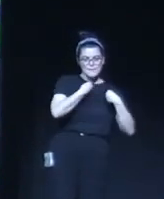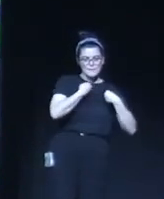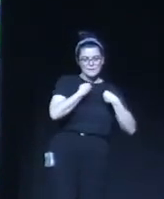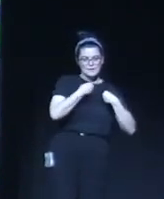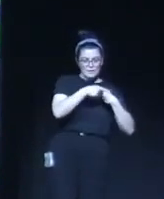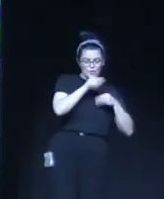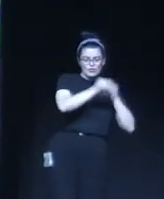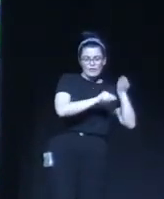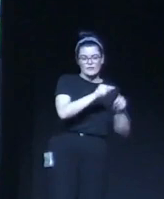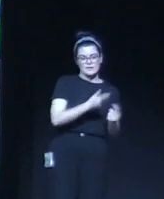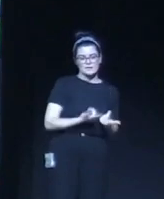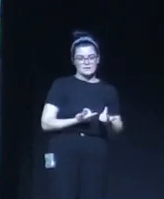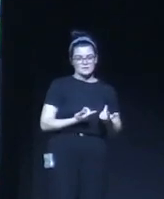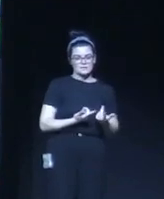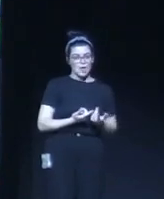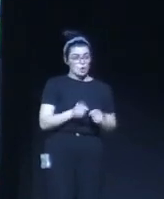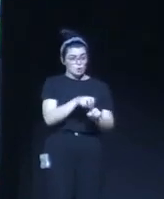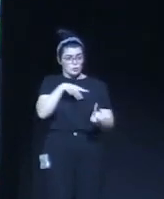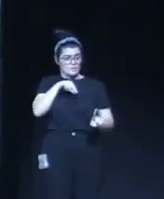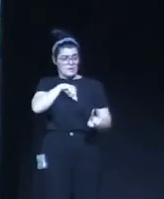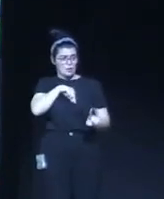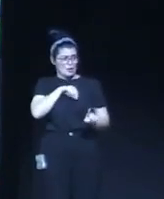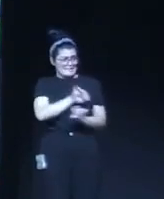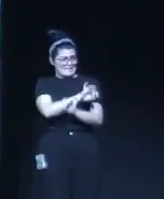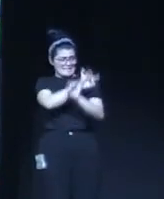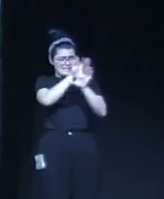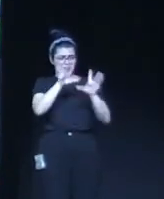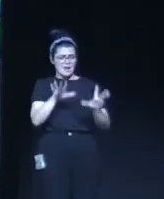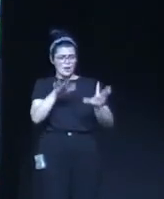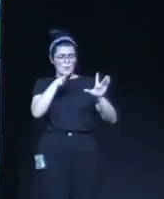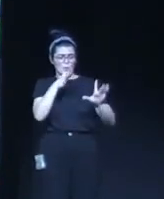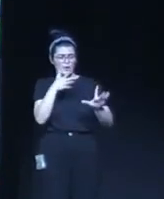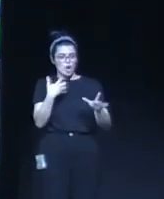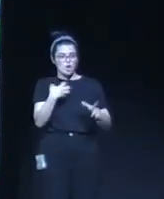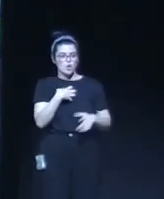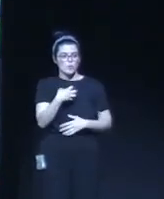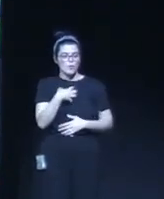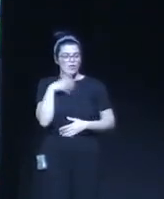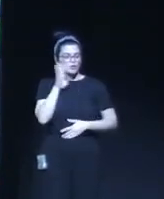Éticamente es muy claro, éticamente es muy claro. O sea, no se puede contaminar